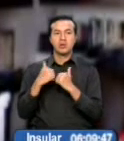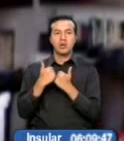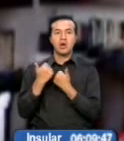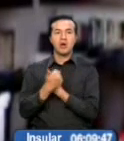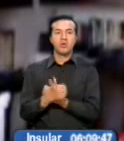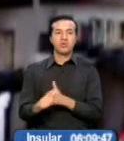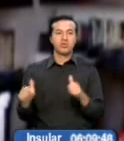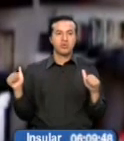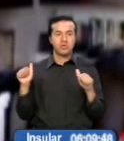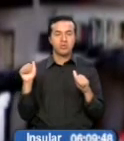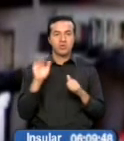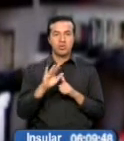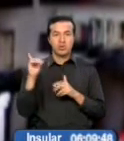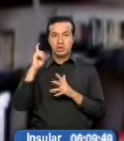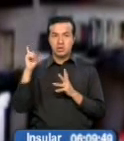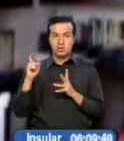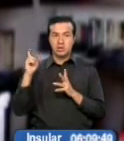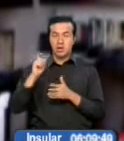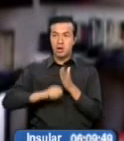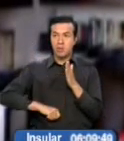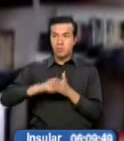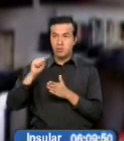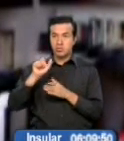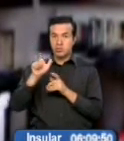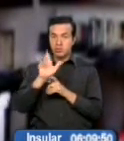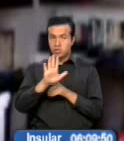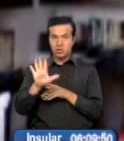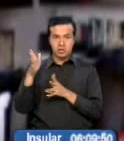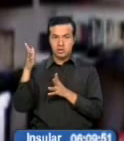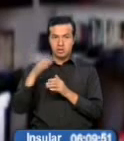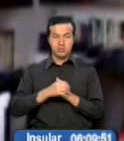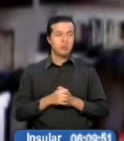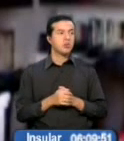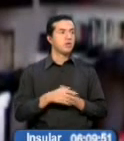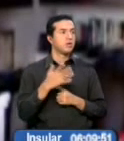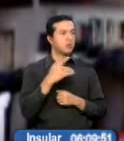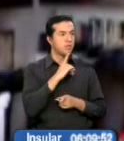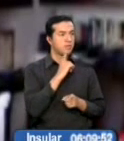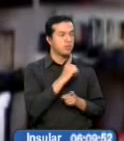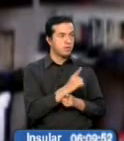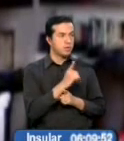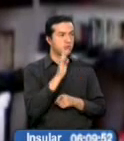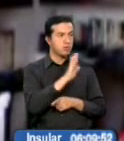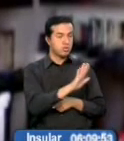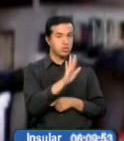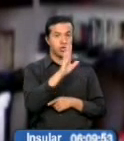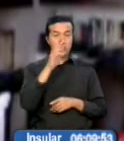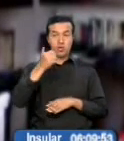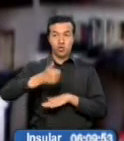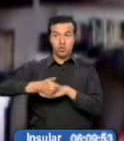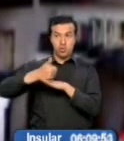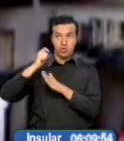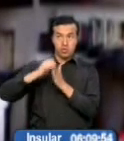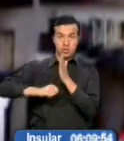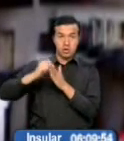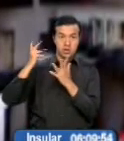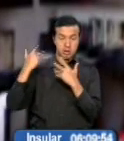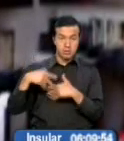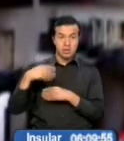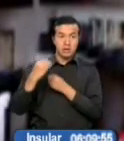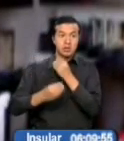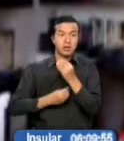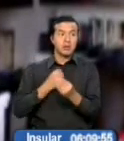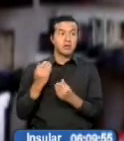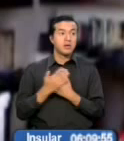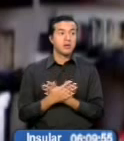autónomo y no requería la refrendación popular. Si esto es así, si la Corte facilita la refrendación, lo que tendríamos